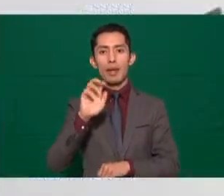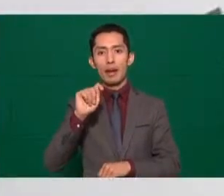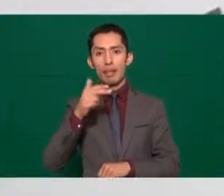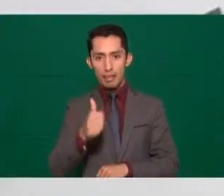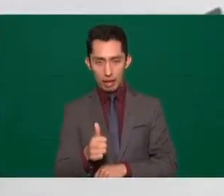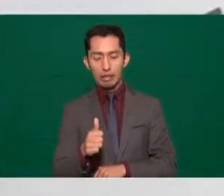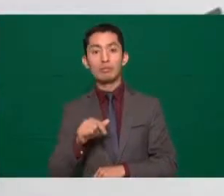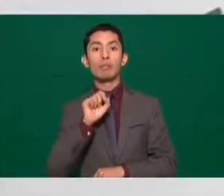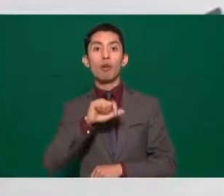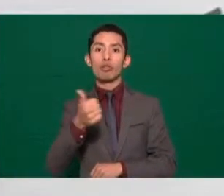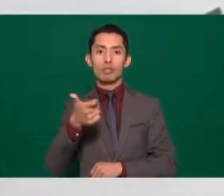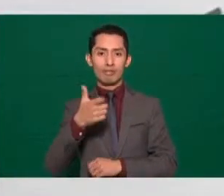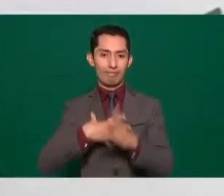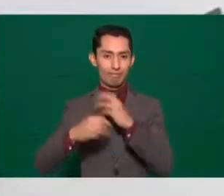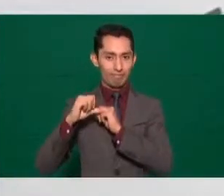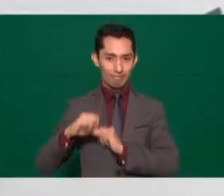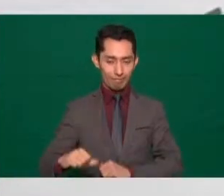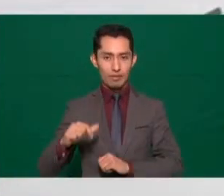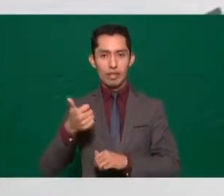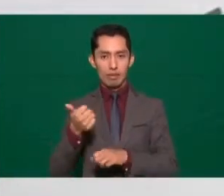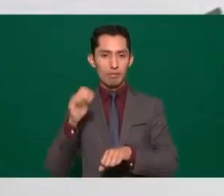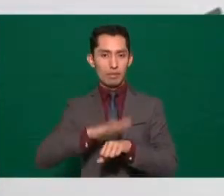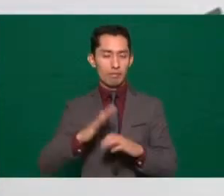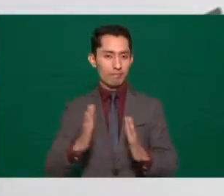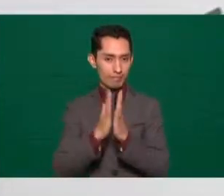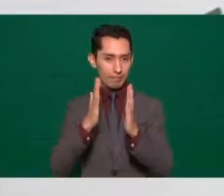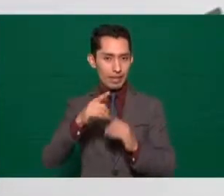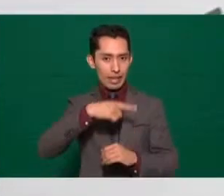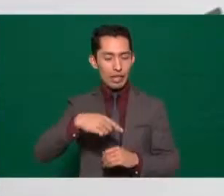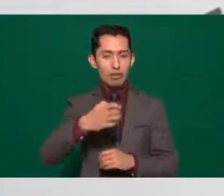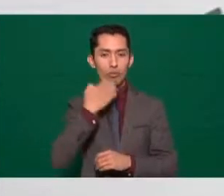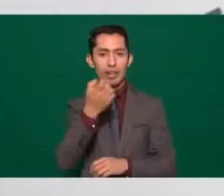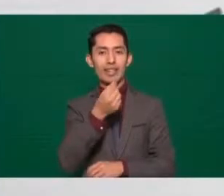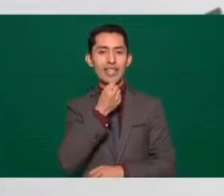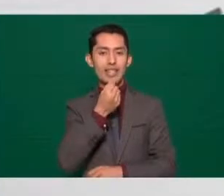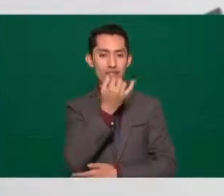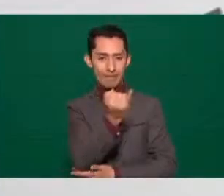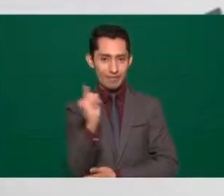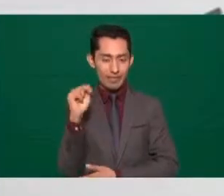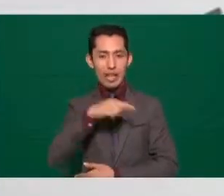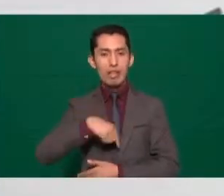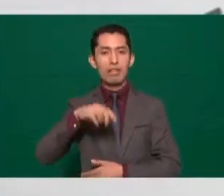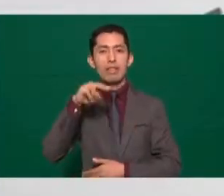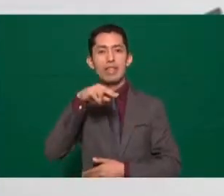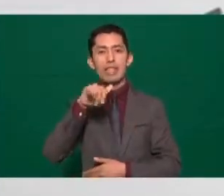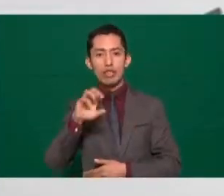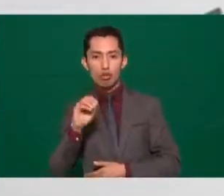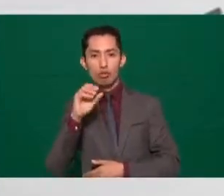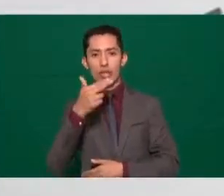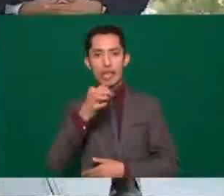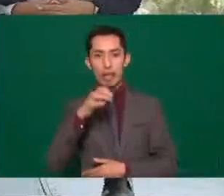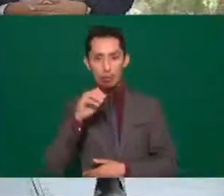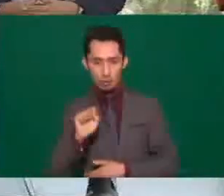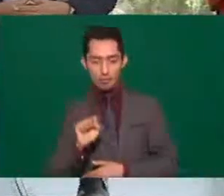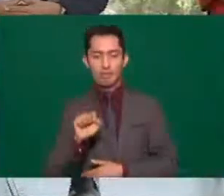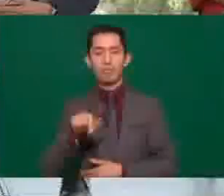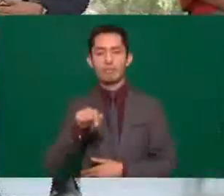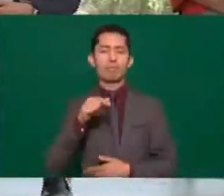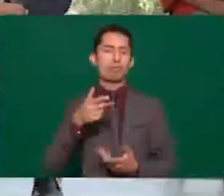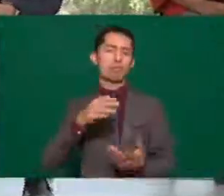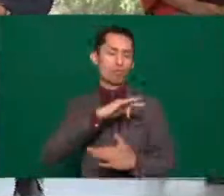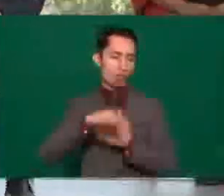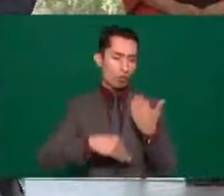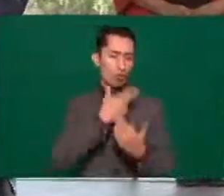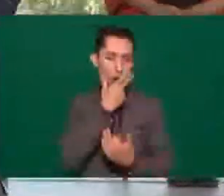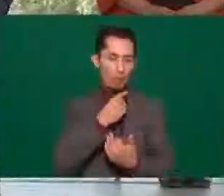Cerón, al tesorero del Comité de Administración Participativa del Preescolar Niños Héroes. A todas y a todos